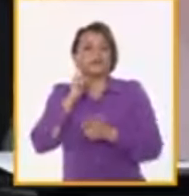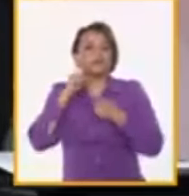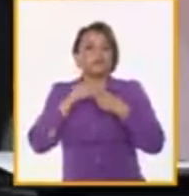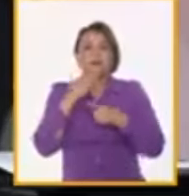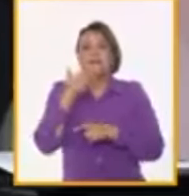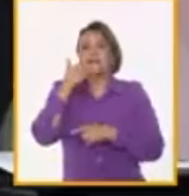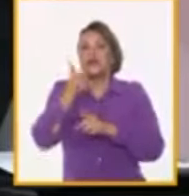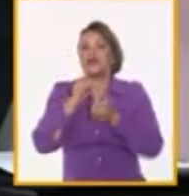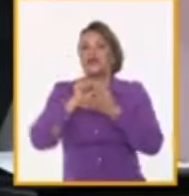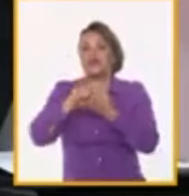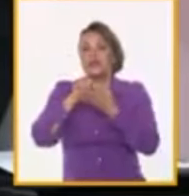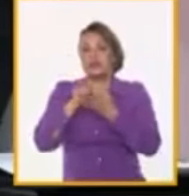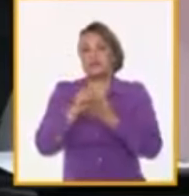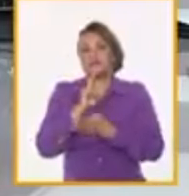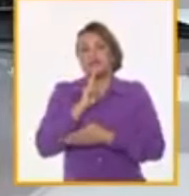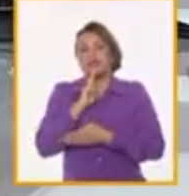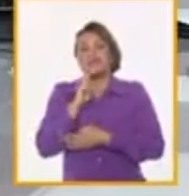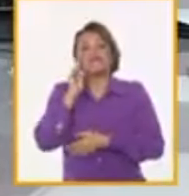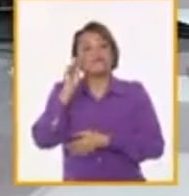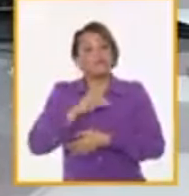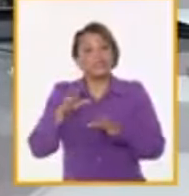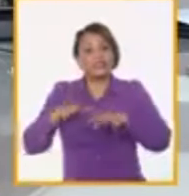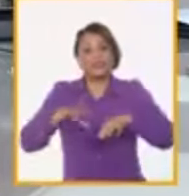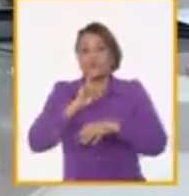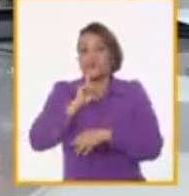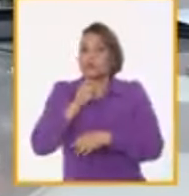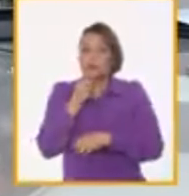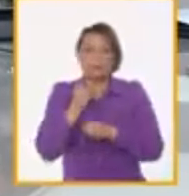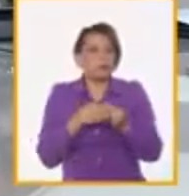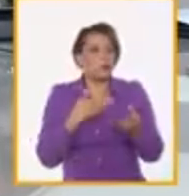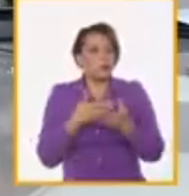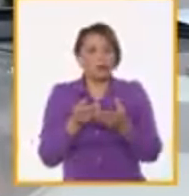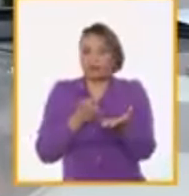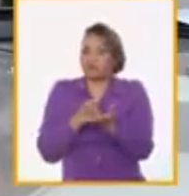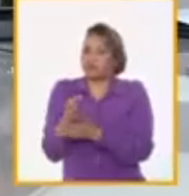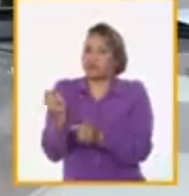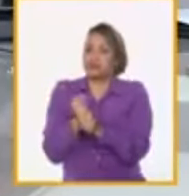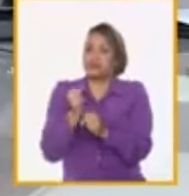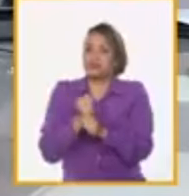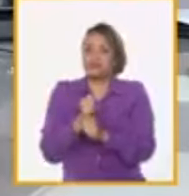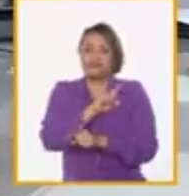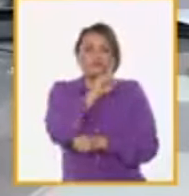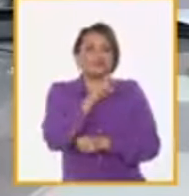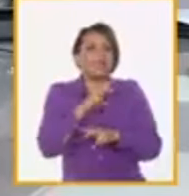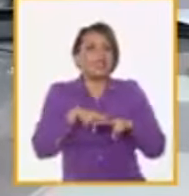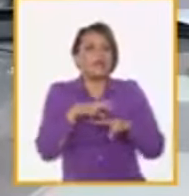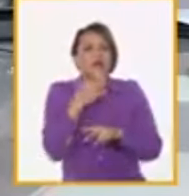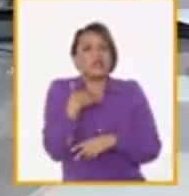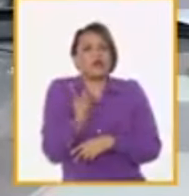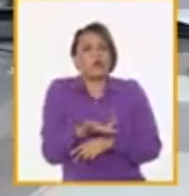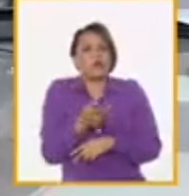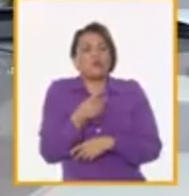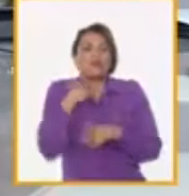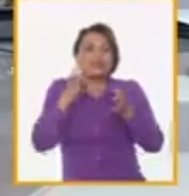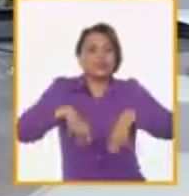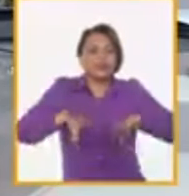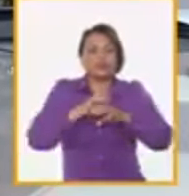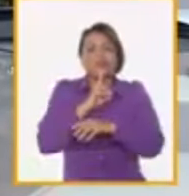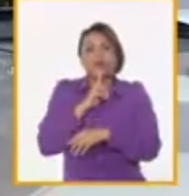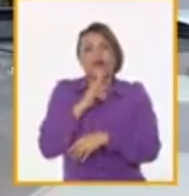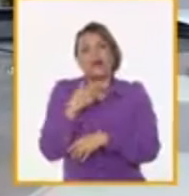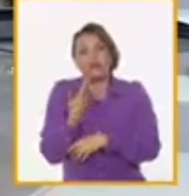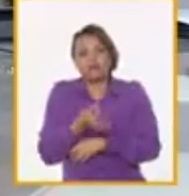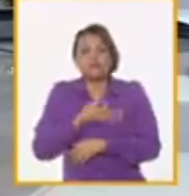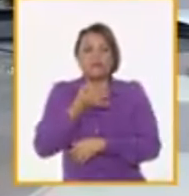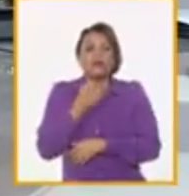en estas condiciones. ¿Cómo está hoy la capital, presidente del Instituto de Recursos Hidráulicos? ¿Y qué